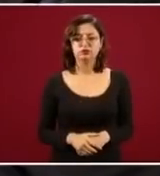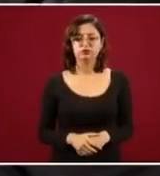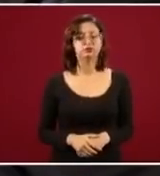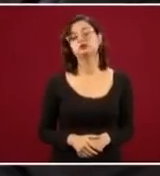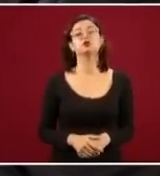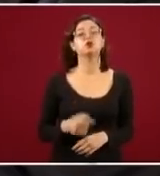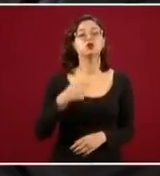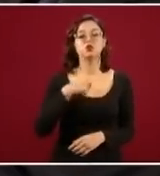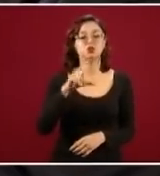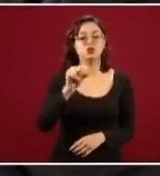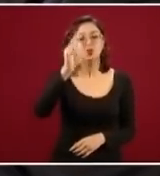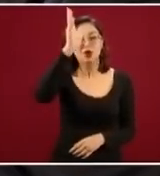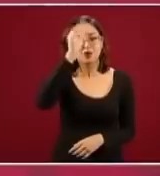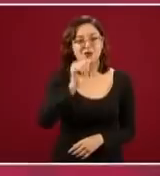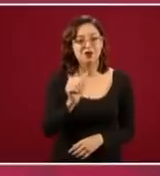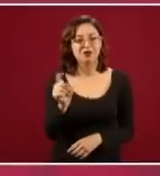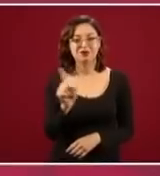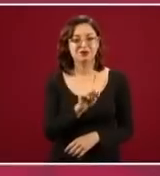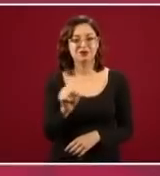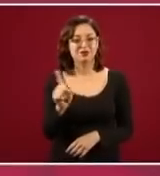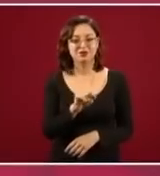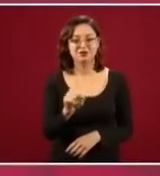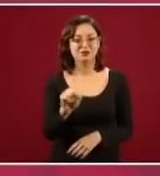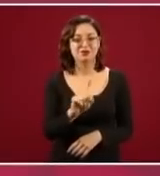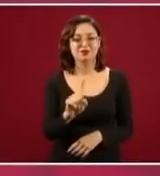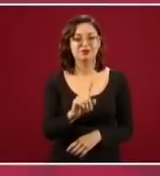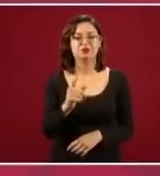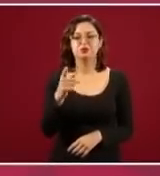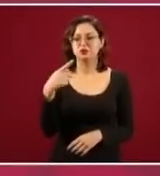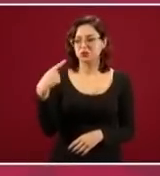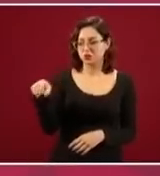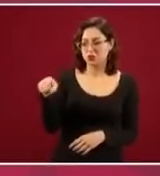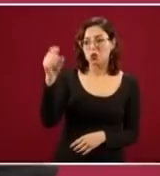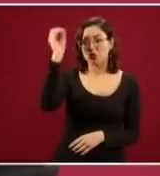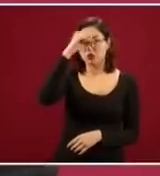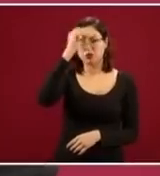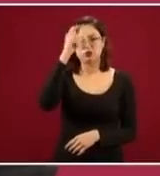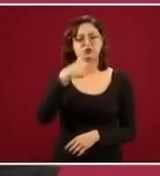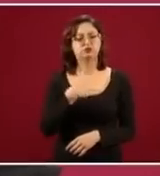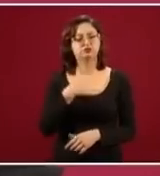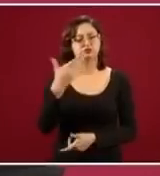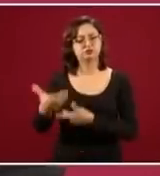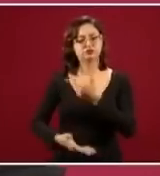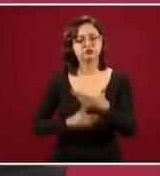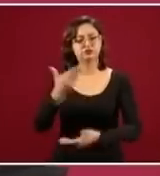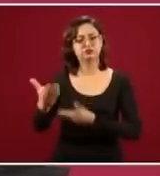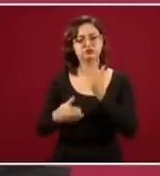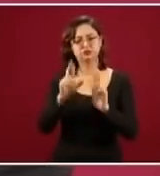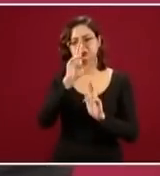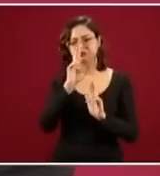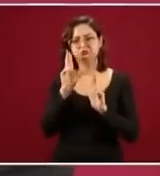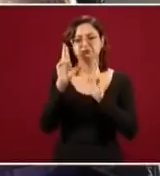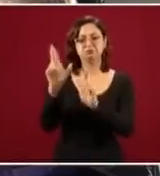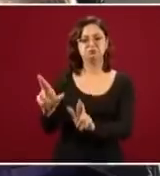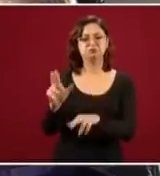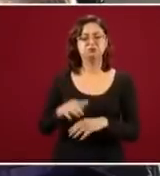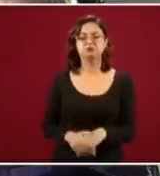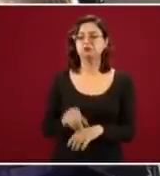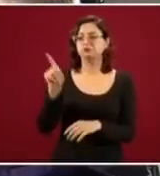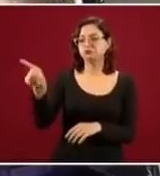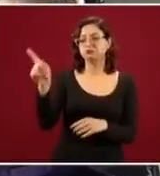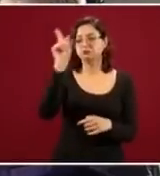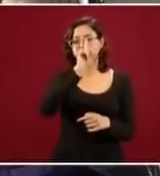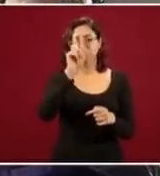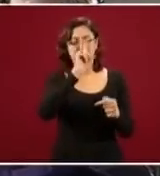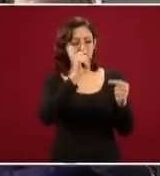ella, pero respeto su punto de vista y además… vamos a respetar sus